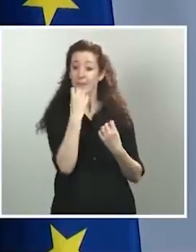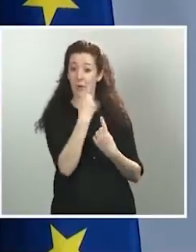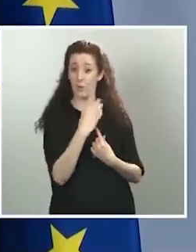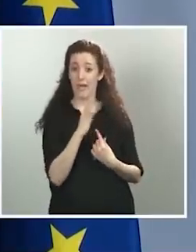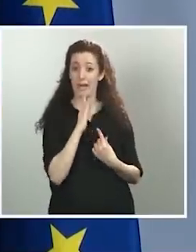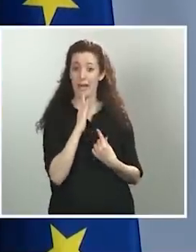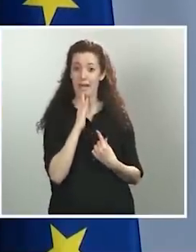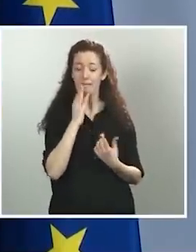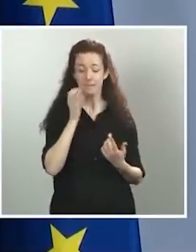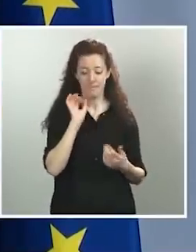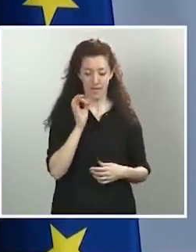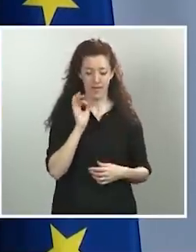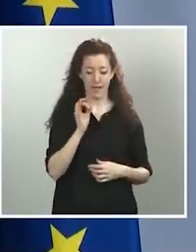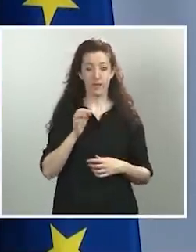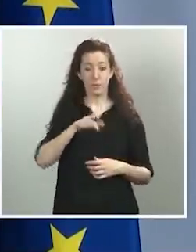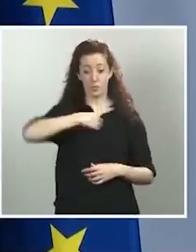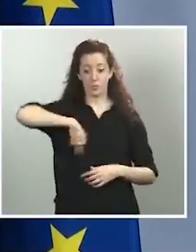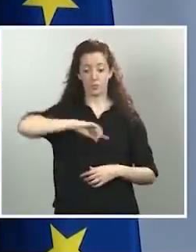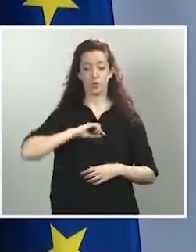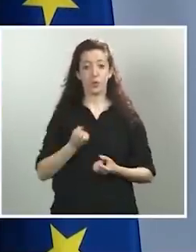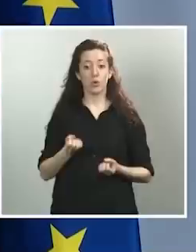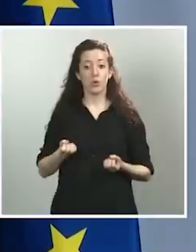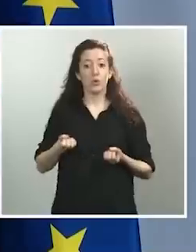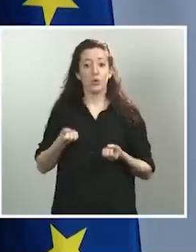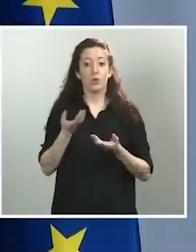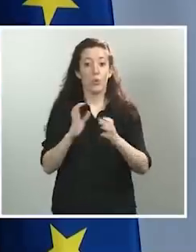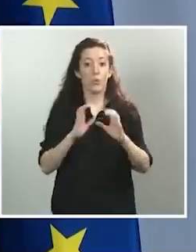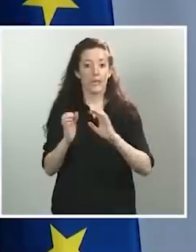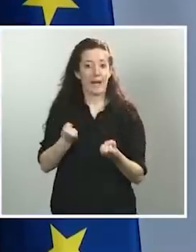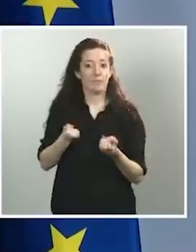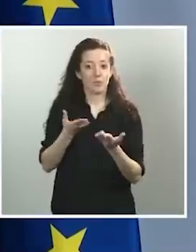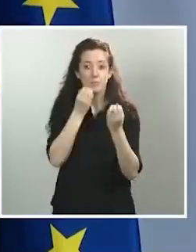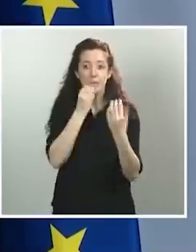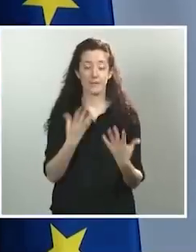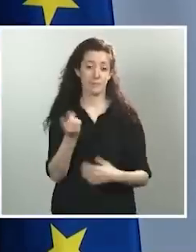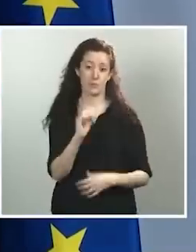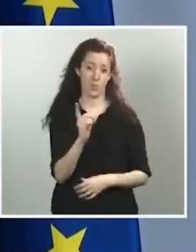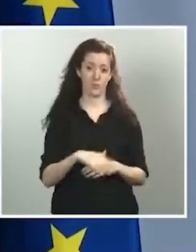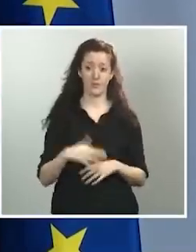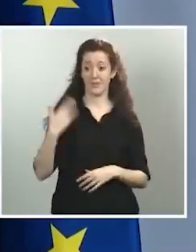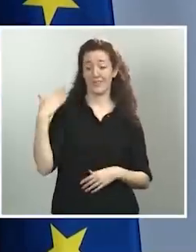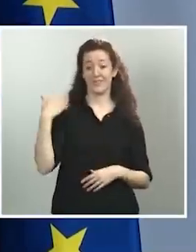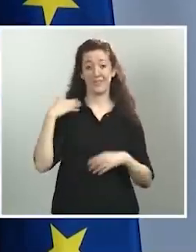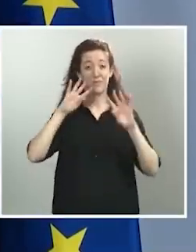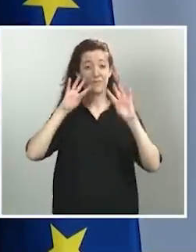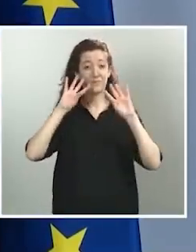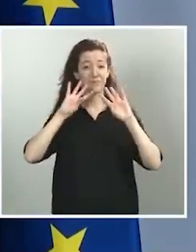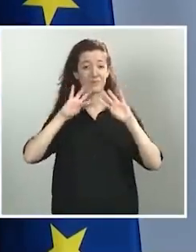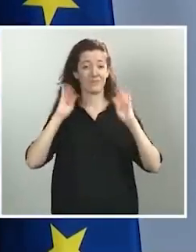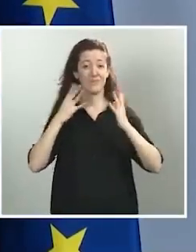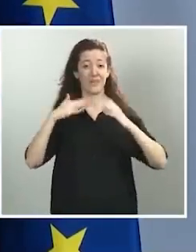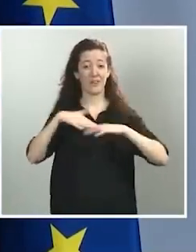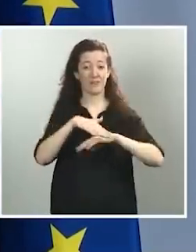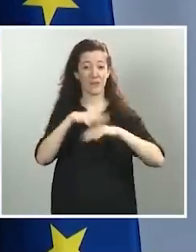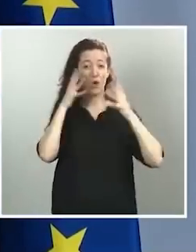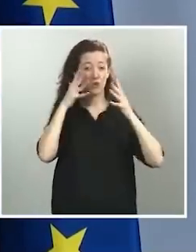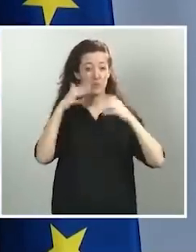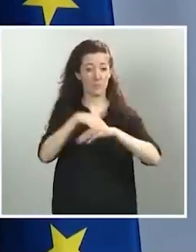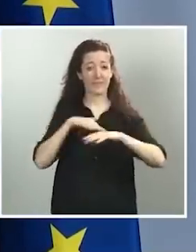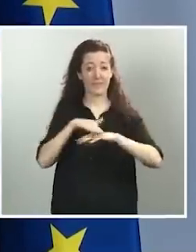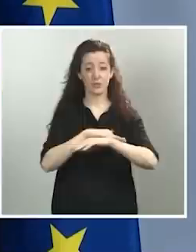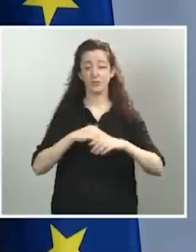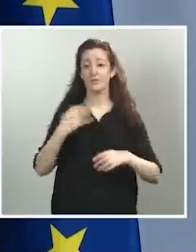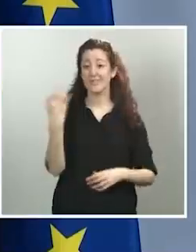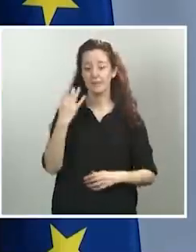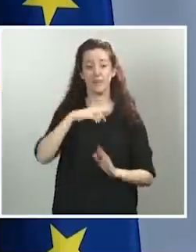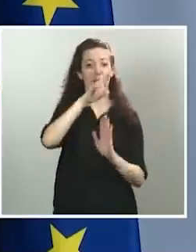decisiones judiciales. Por cierto, mintiendo como bellacos, porque espero que el ministro del